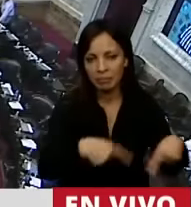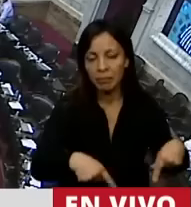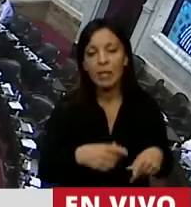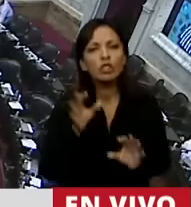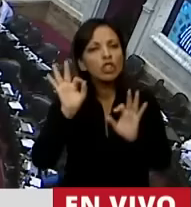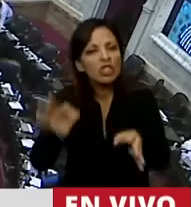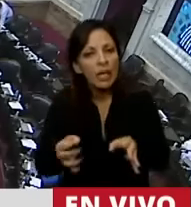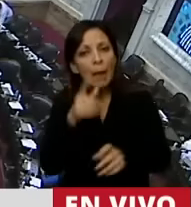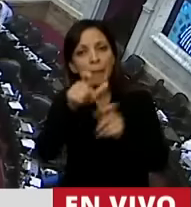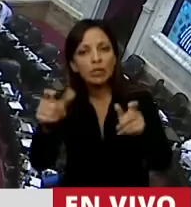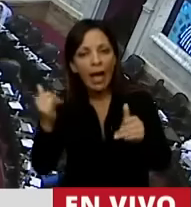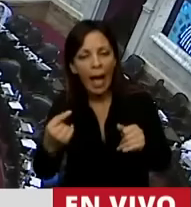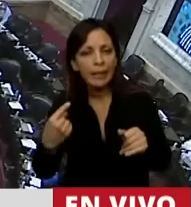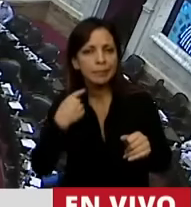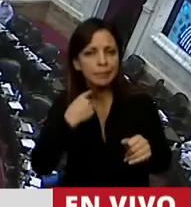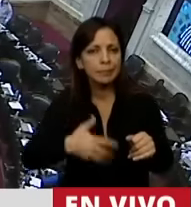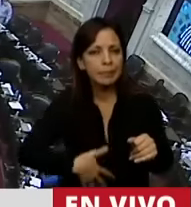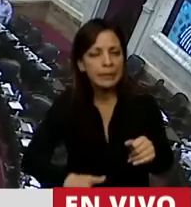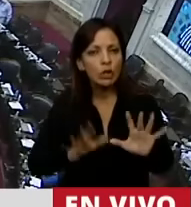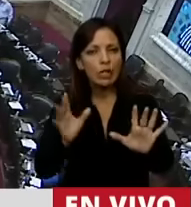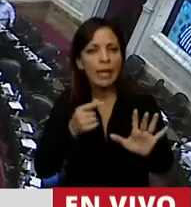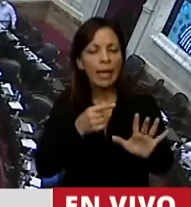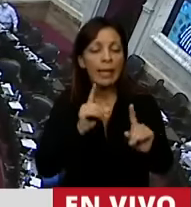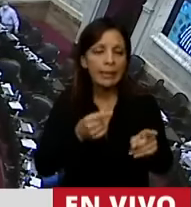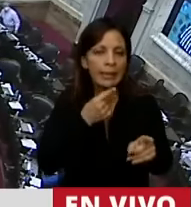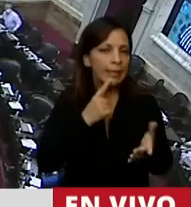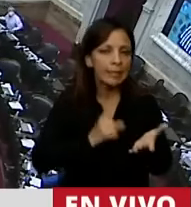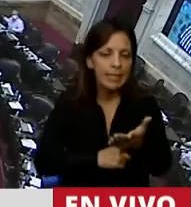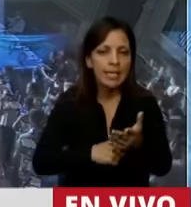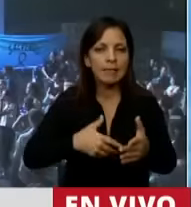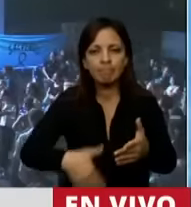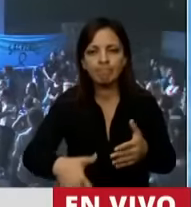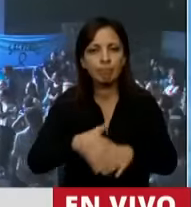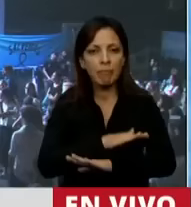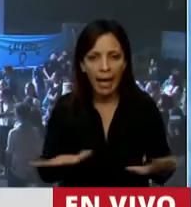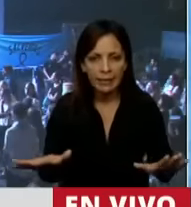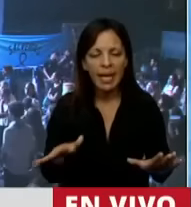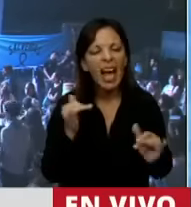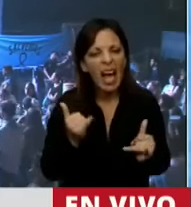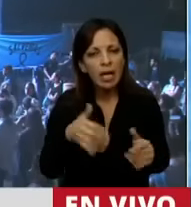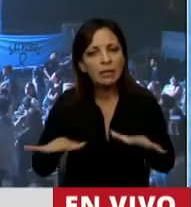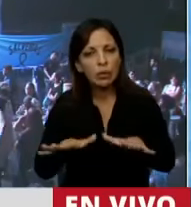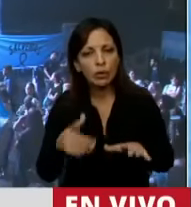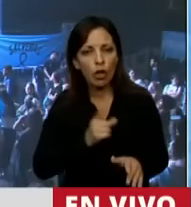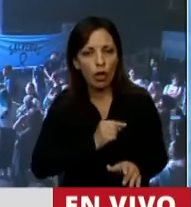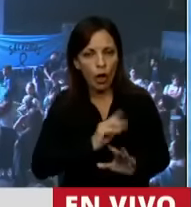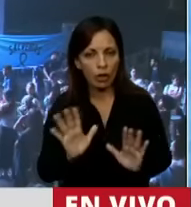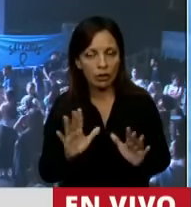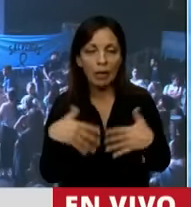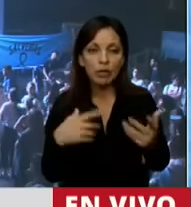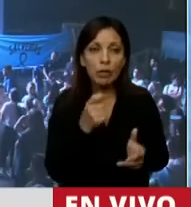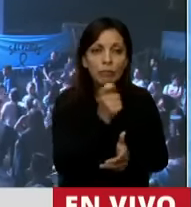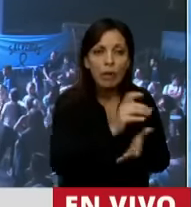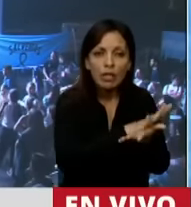un embarazo no deseado y deciden interrumpirlo se enfrentan a una situación extrema y dolorosa. Por eso no es legítimo que la respuesta